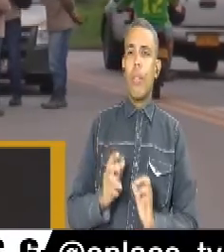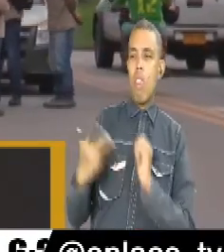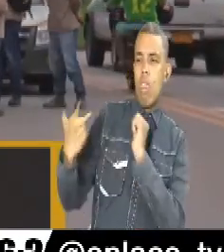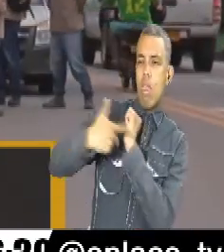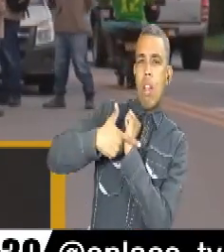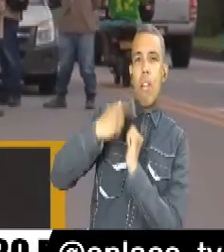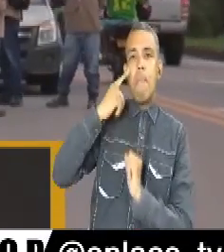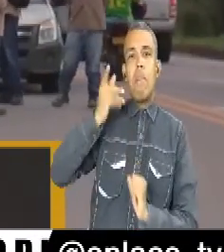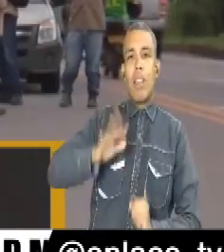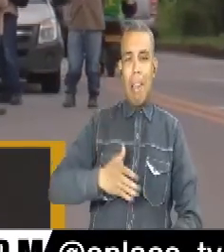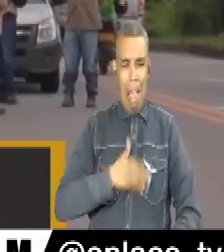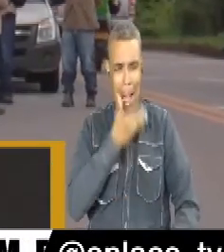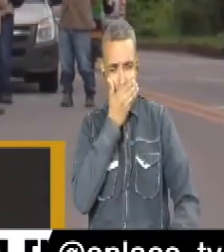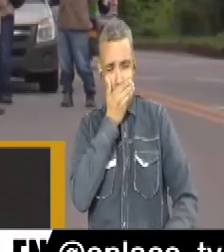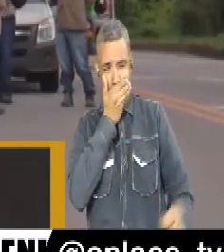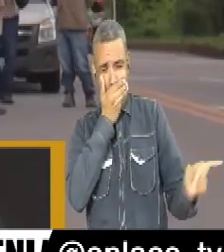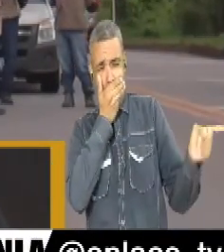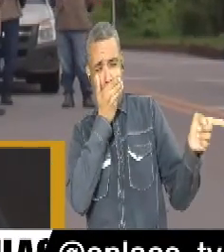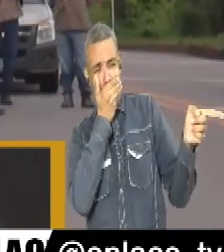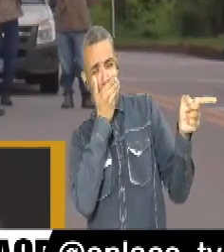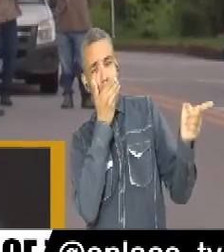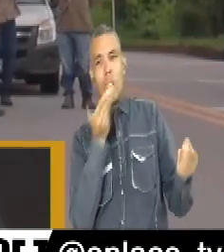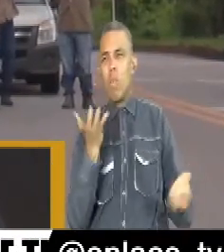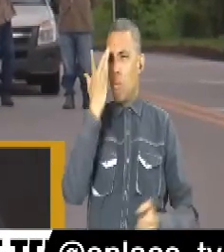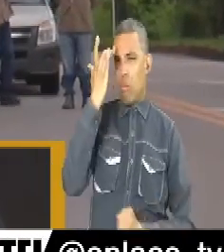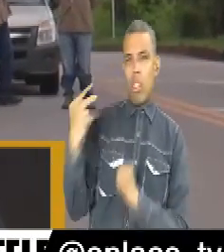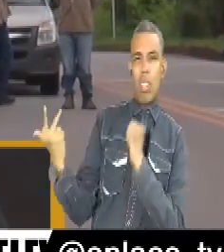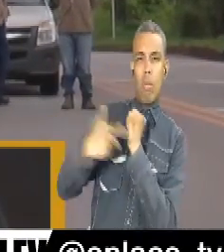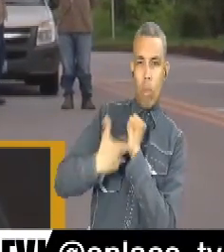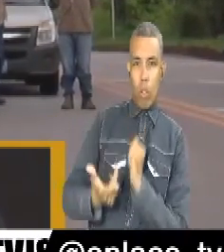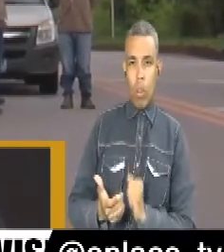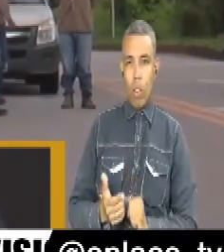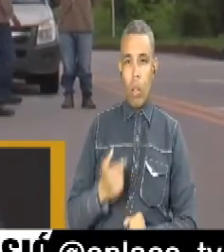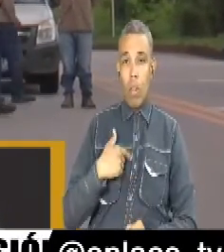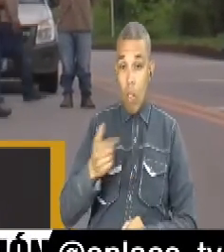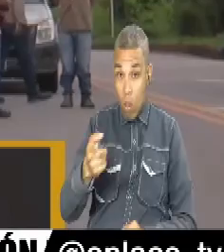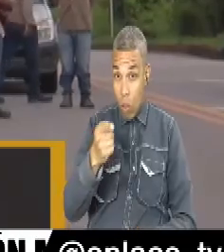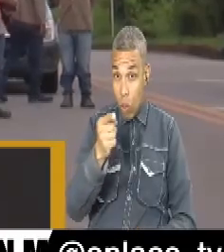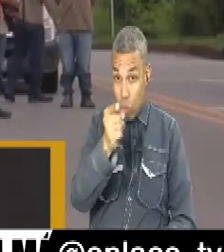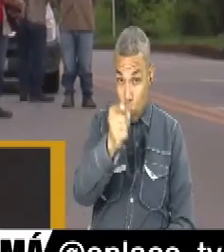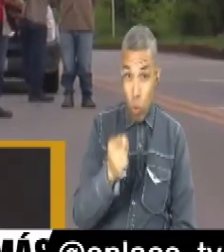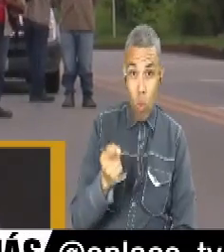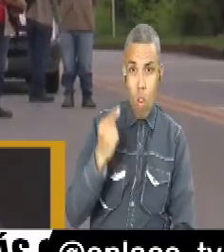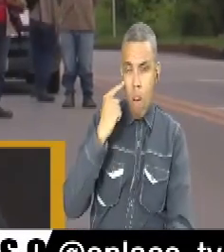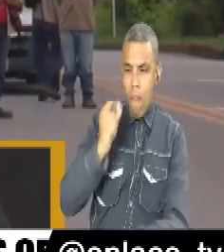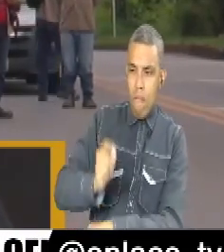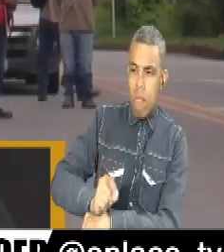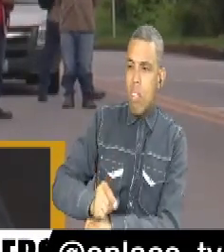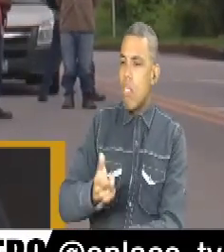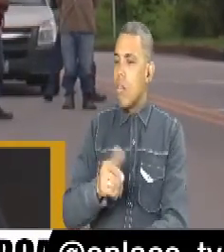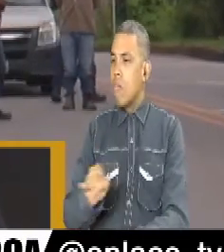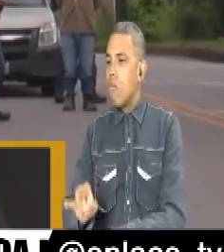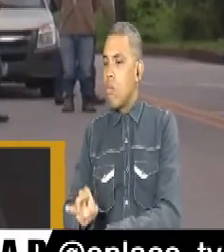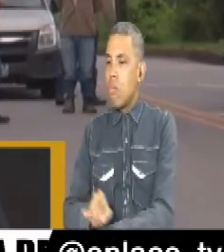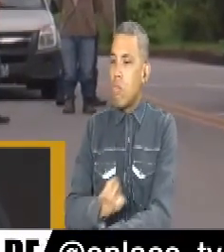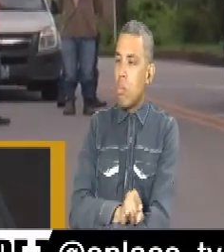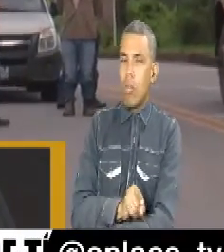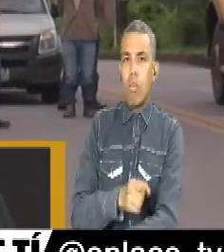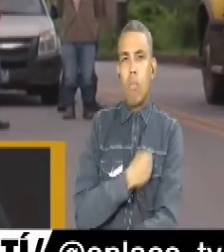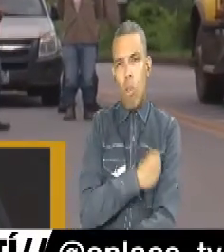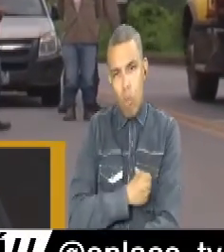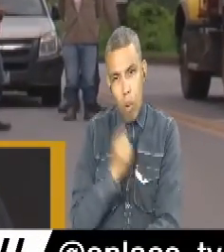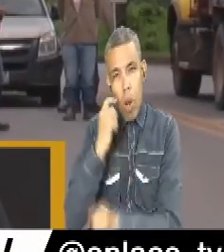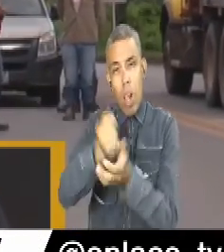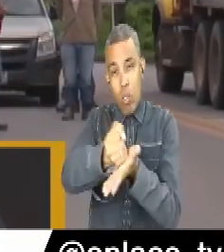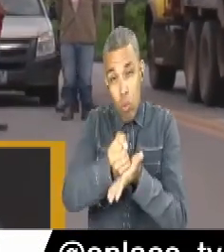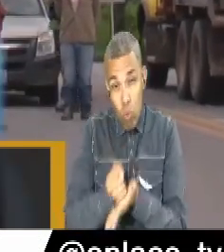Señores, entes, controles, como es fiscalía, todo lo que tenga que ver con estos contratos, miremos que esto no suceda, miremos